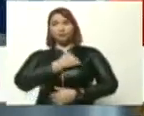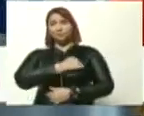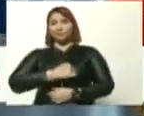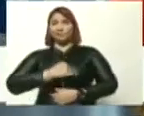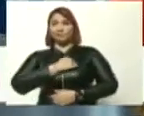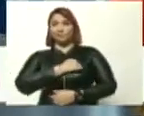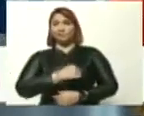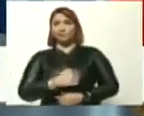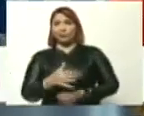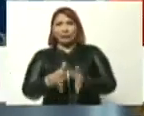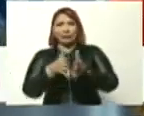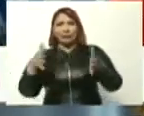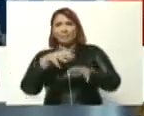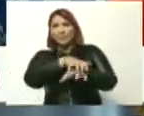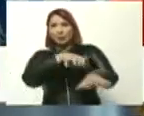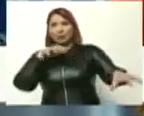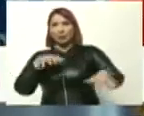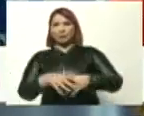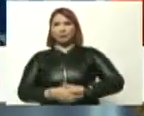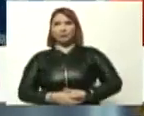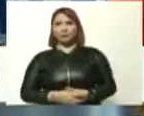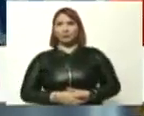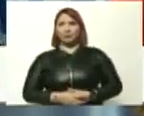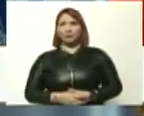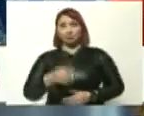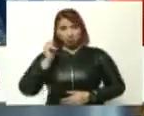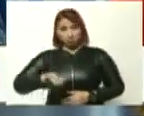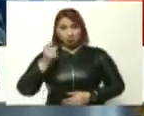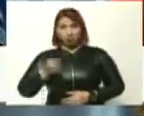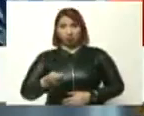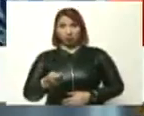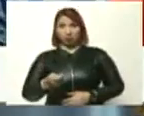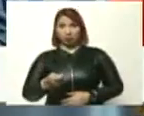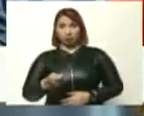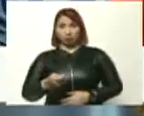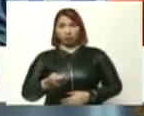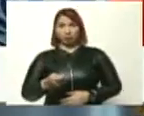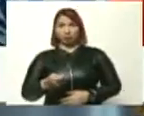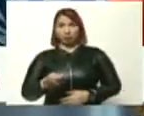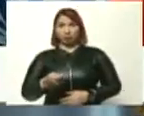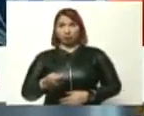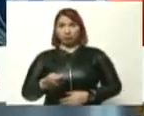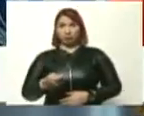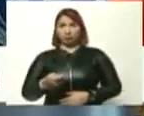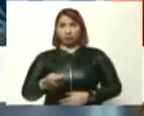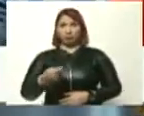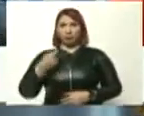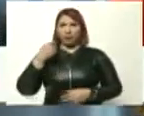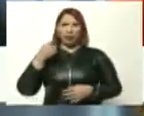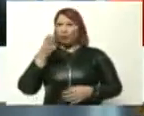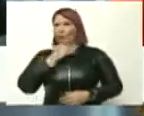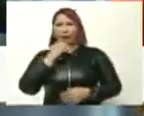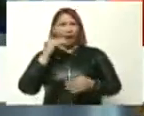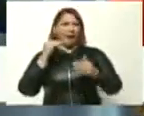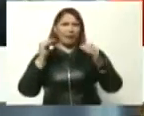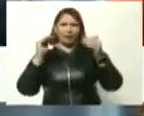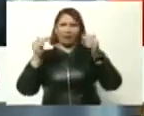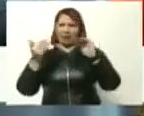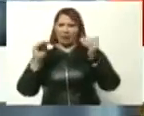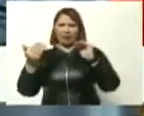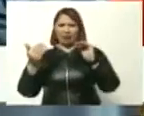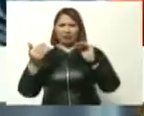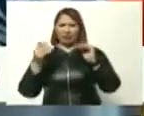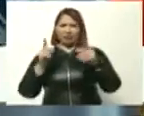Lamentablemente, la gran mayoría de estos fiscales desviados en su actuación ética pertenecen a